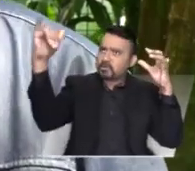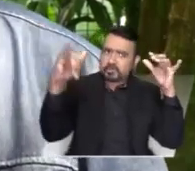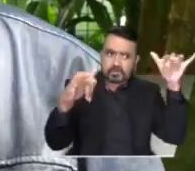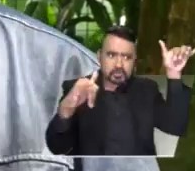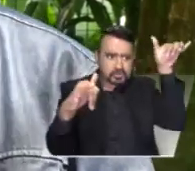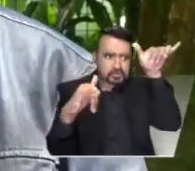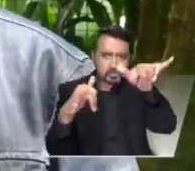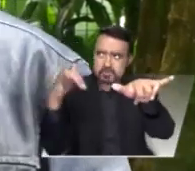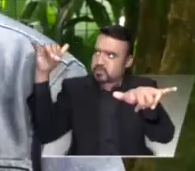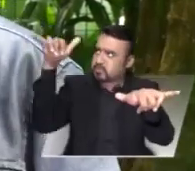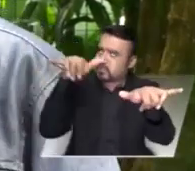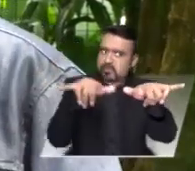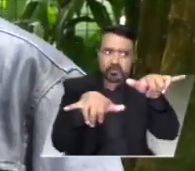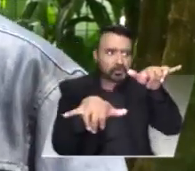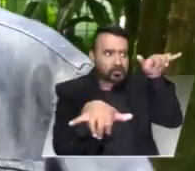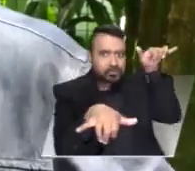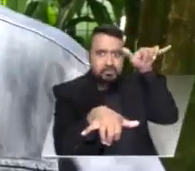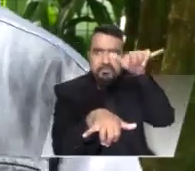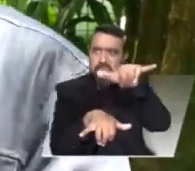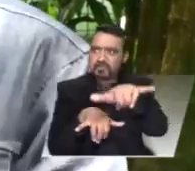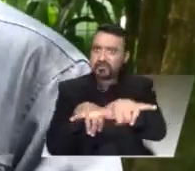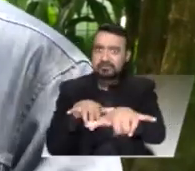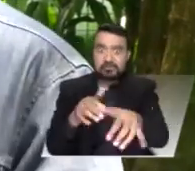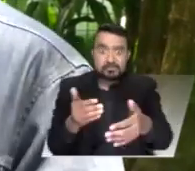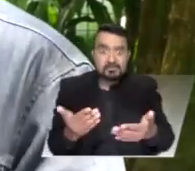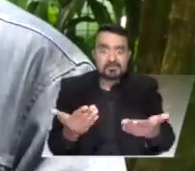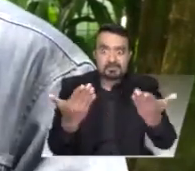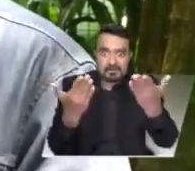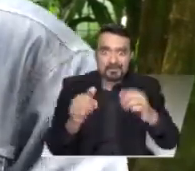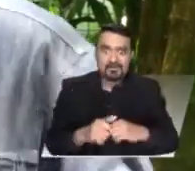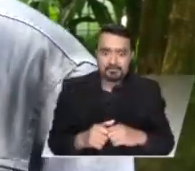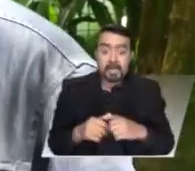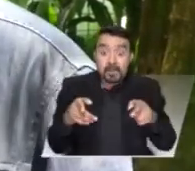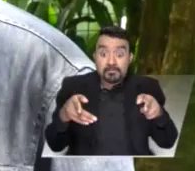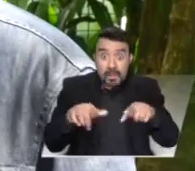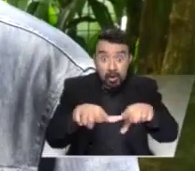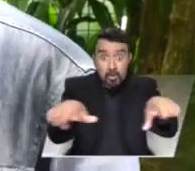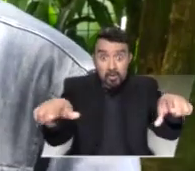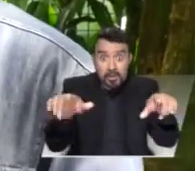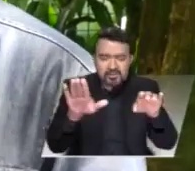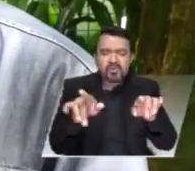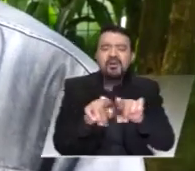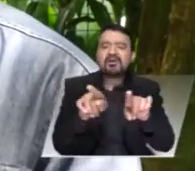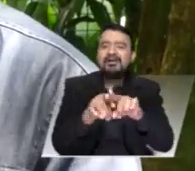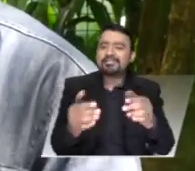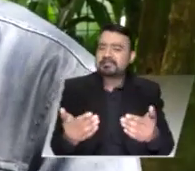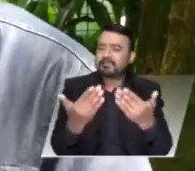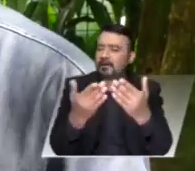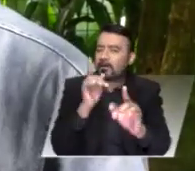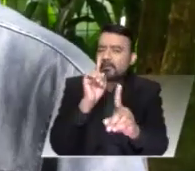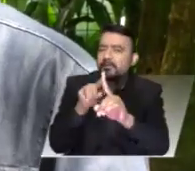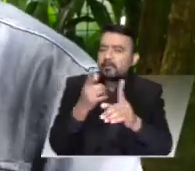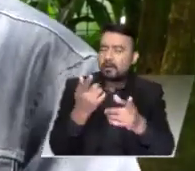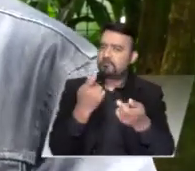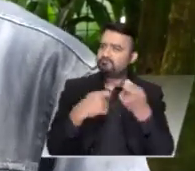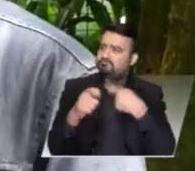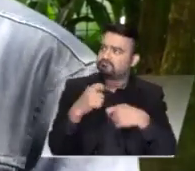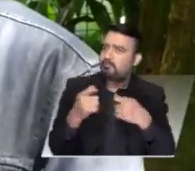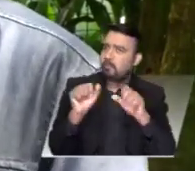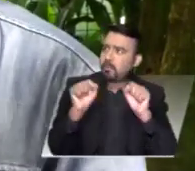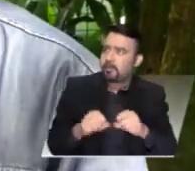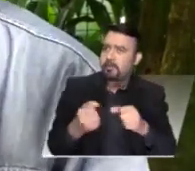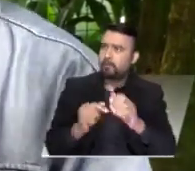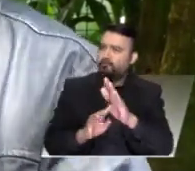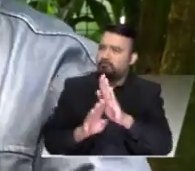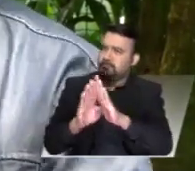territorio. El aeropuerto está en un lote, pero el aeropuerto es una región. El aeropuerto implica el desarrollo